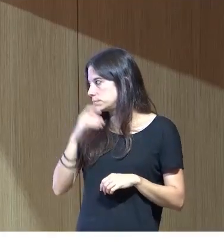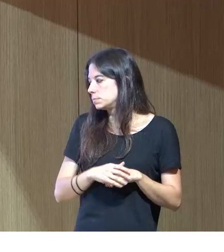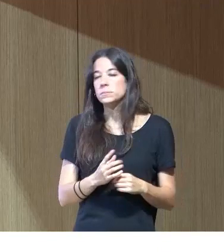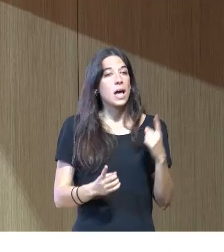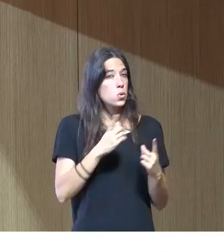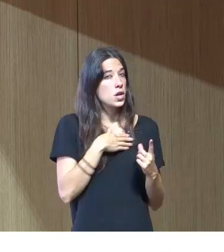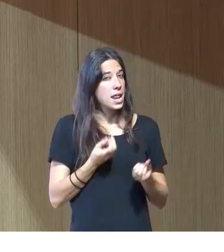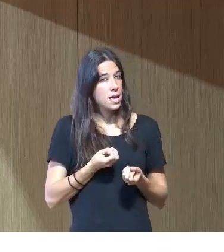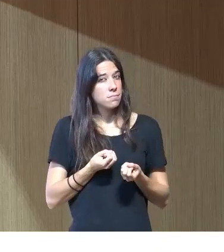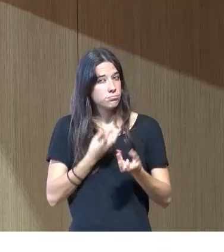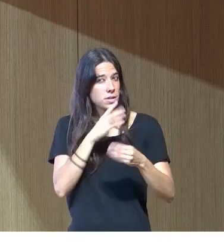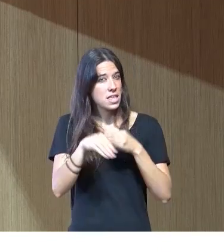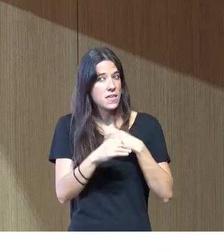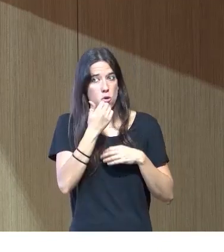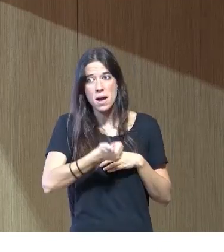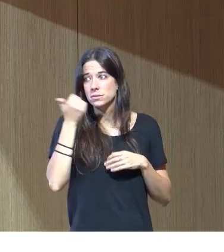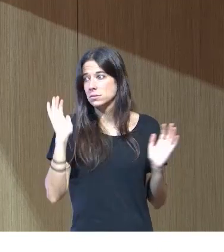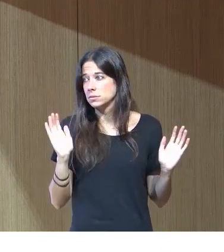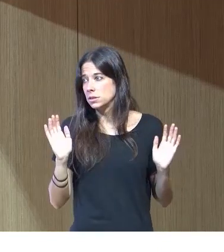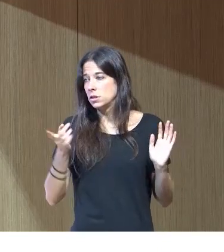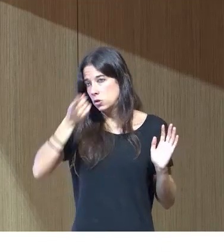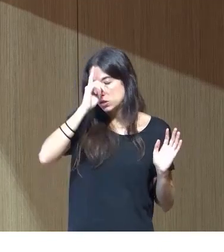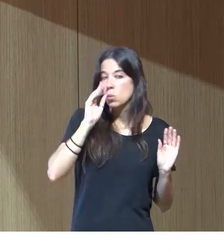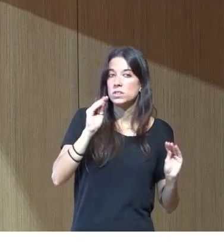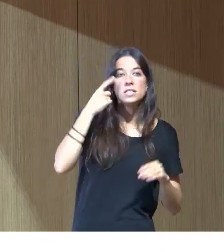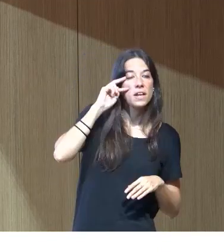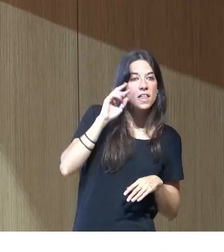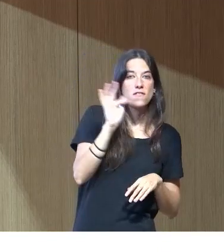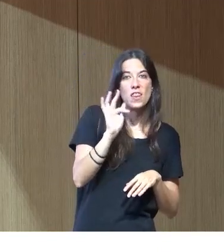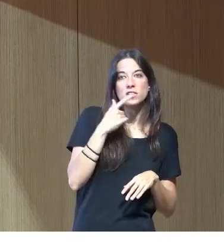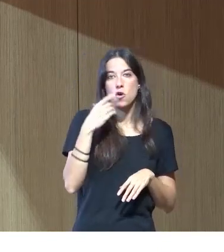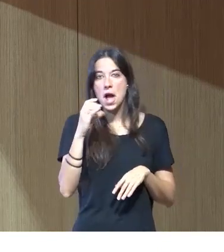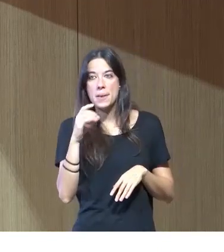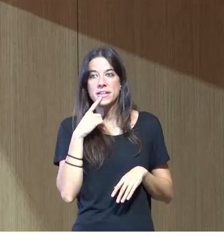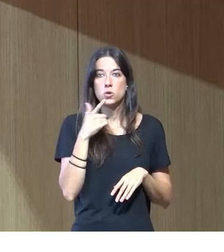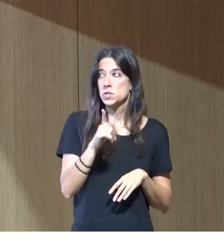lo que ha comentado Dani no sé vuestra experiencia Francisco Carmen luismi